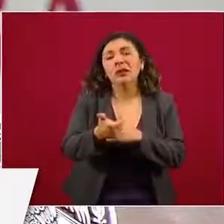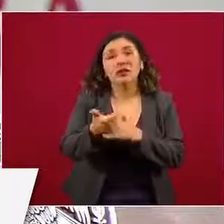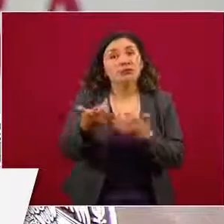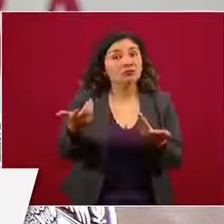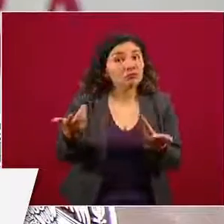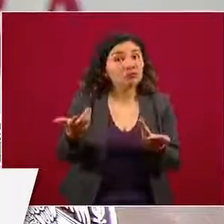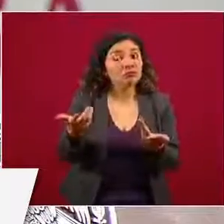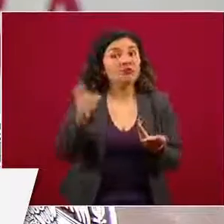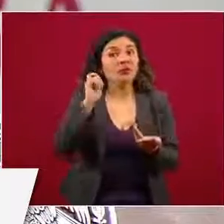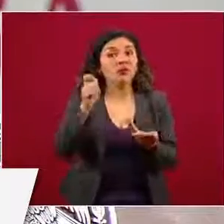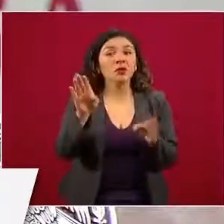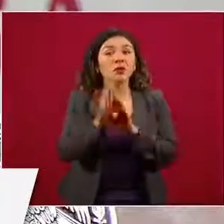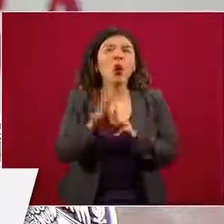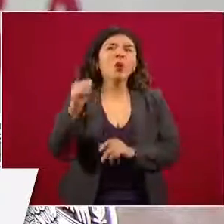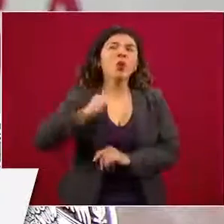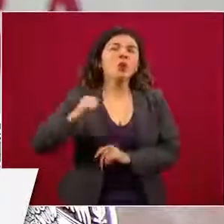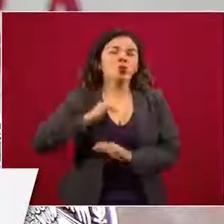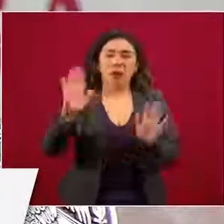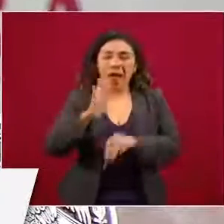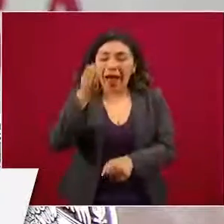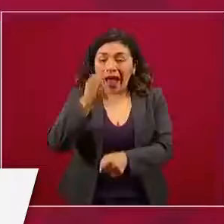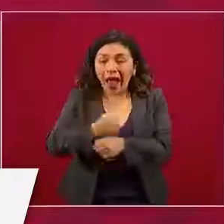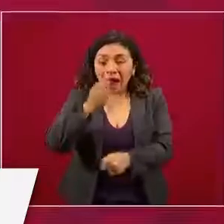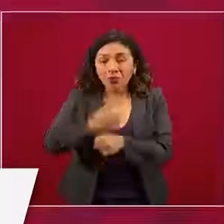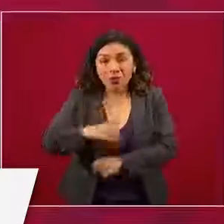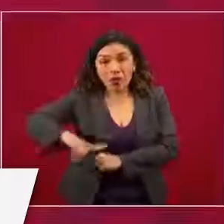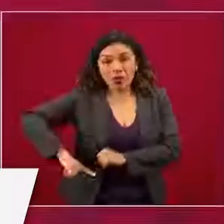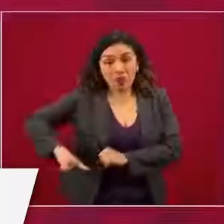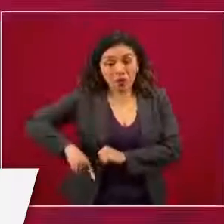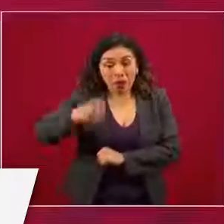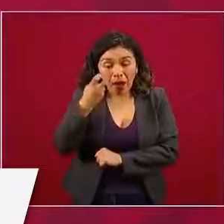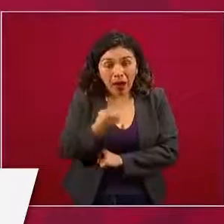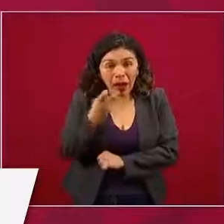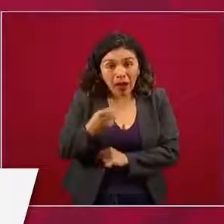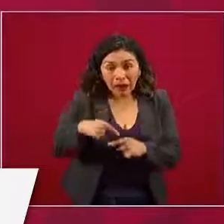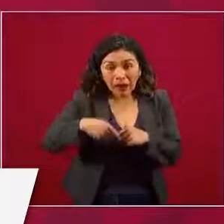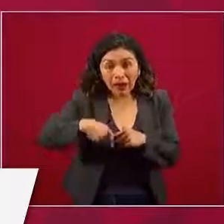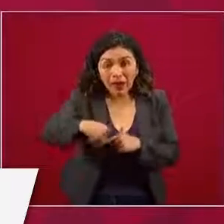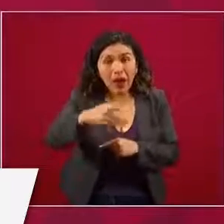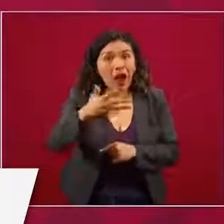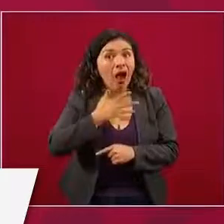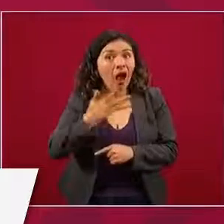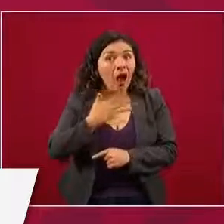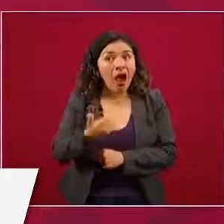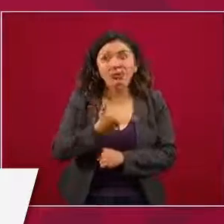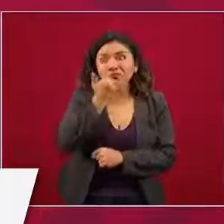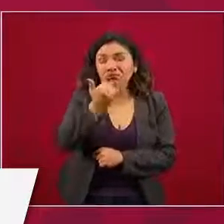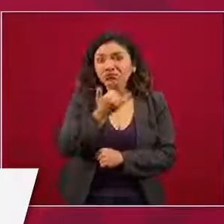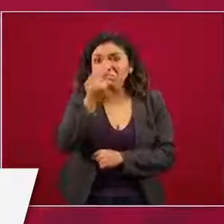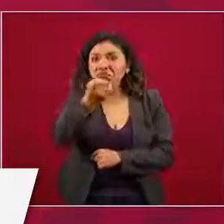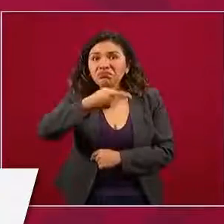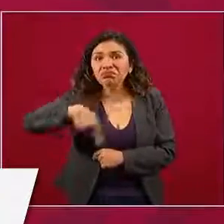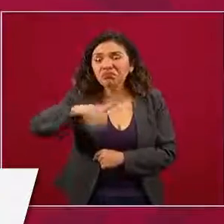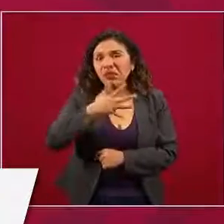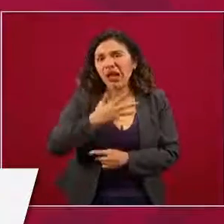no hablo del pasado, de este gobierno, que haya